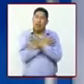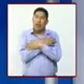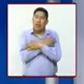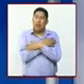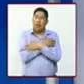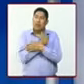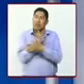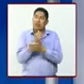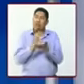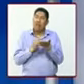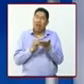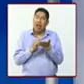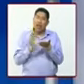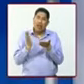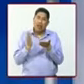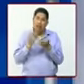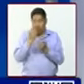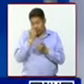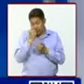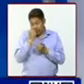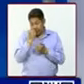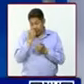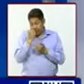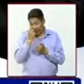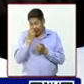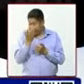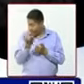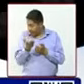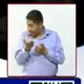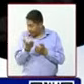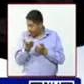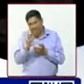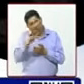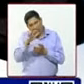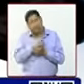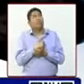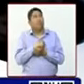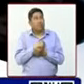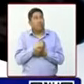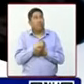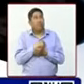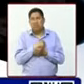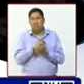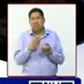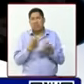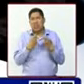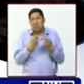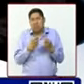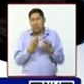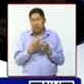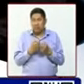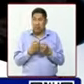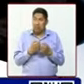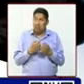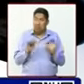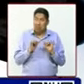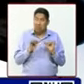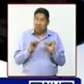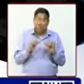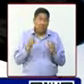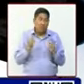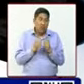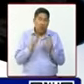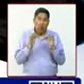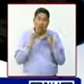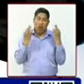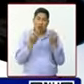ausente por el momento. Parte por ahí, nada material. Mira, yo también, nada material, estar con mi